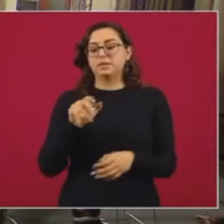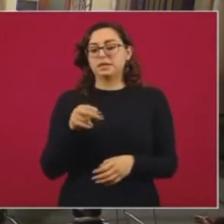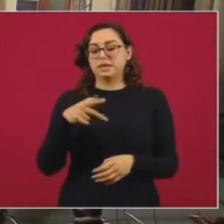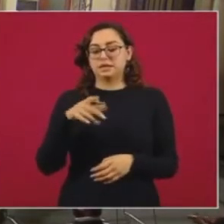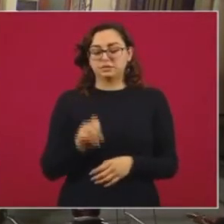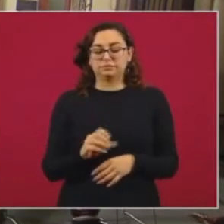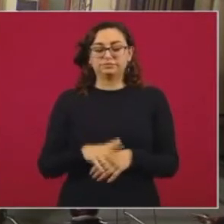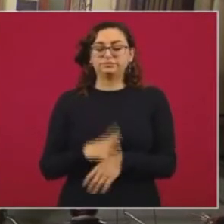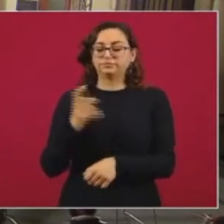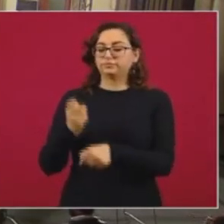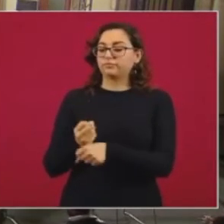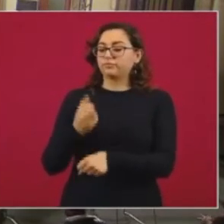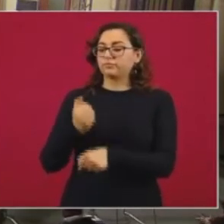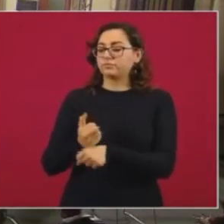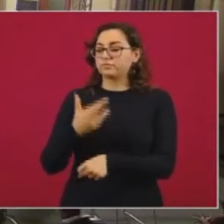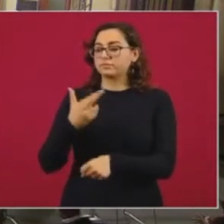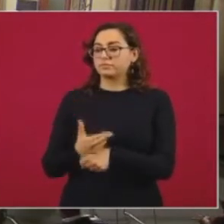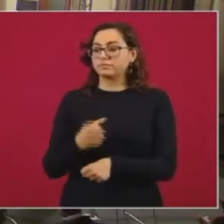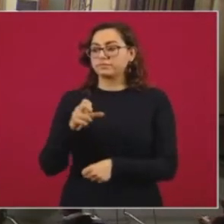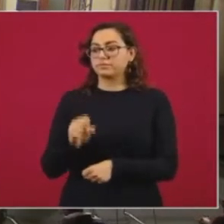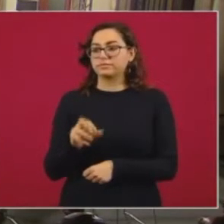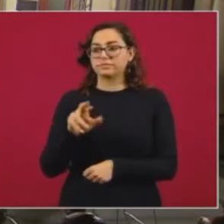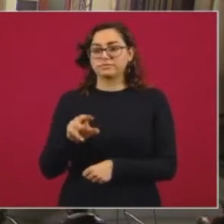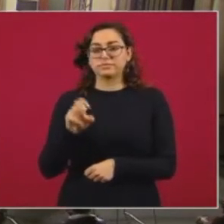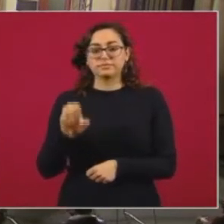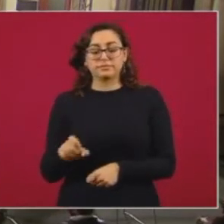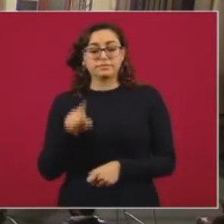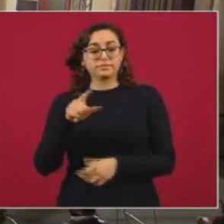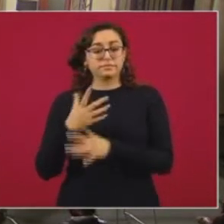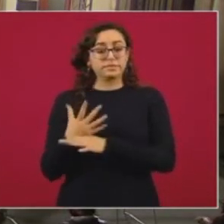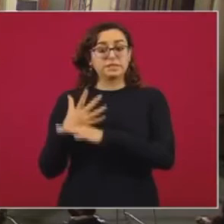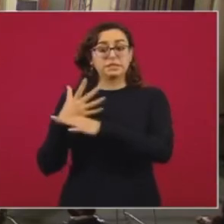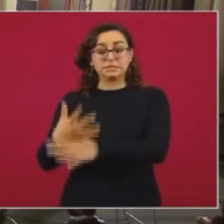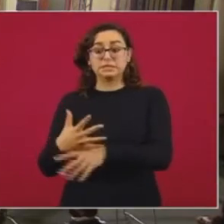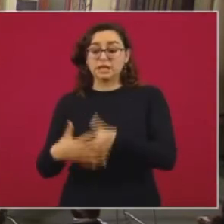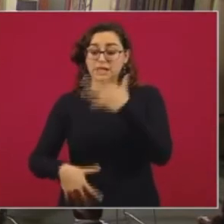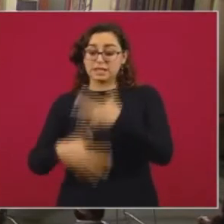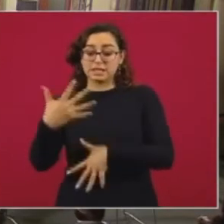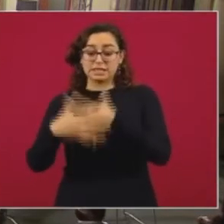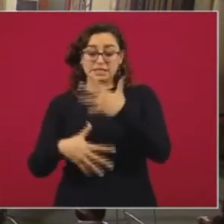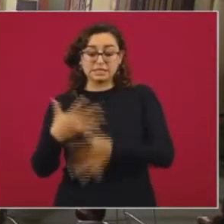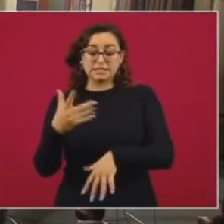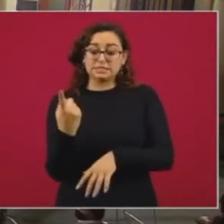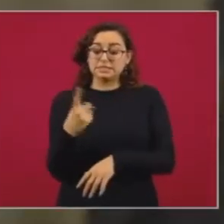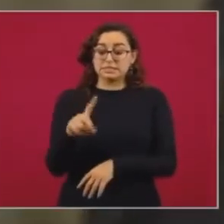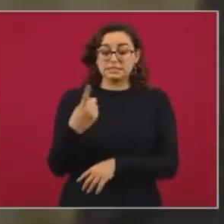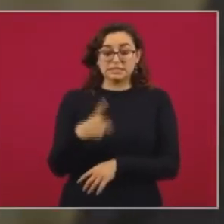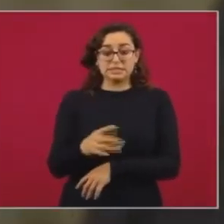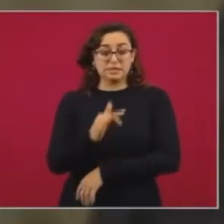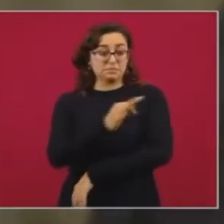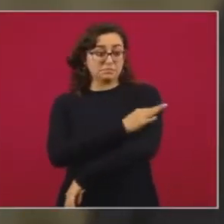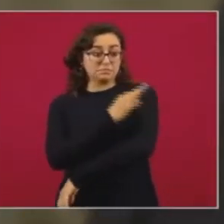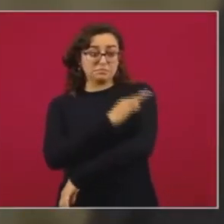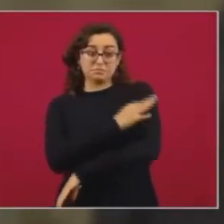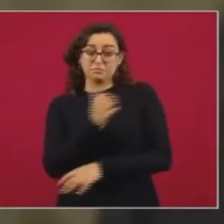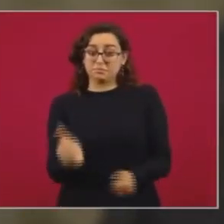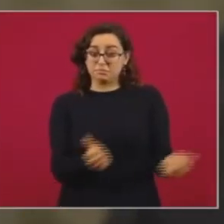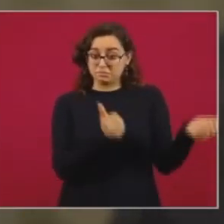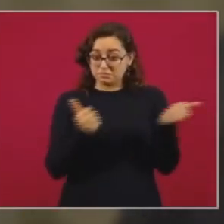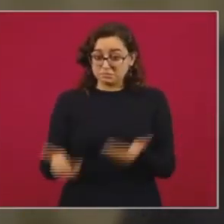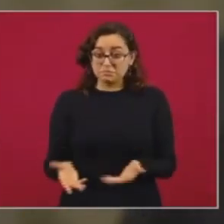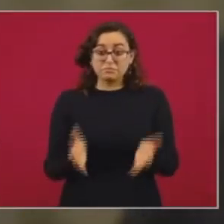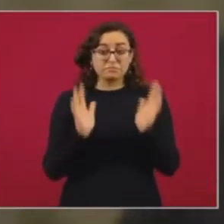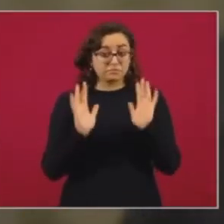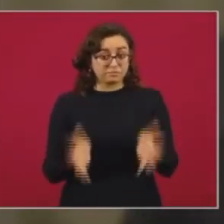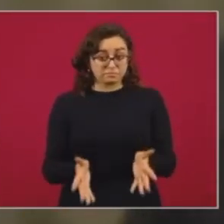Relaciones Exteriores aseguró que en la segunda quincena de diciembre ya se tendrían las vacunas en México. Preguntarle si esto